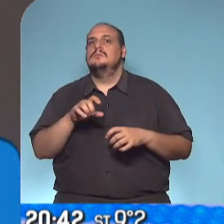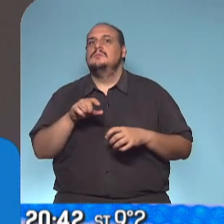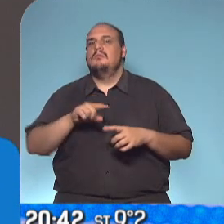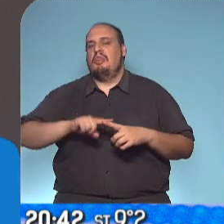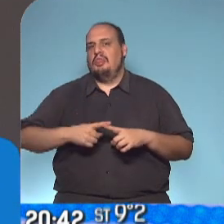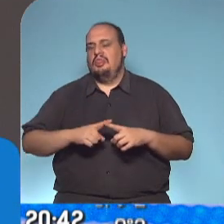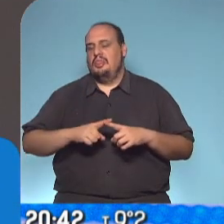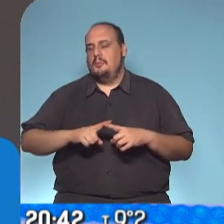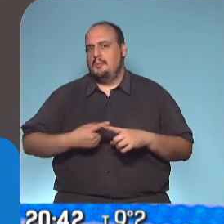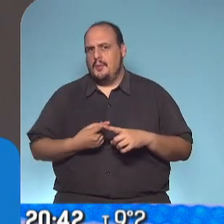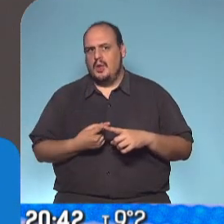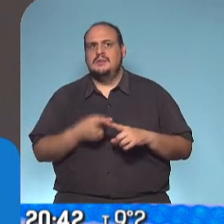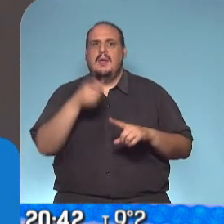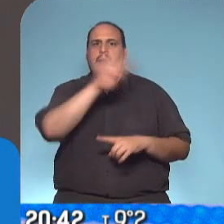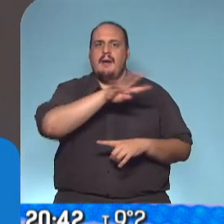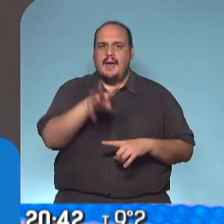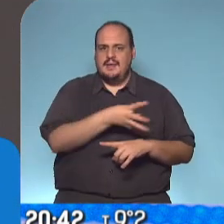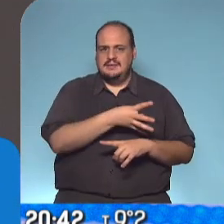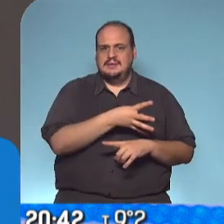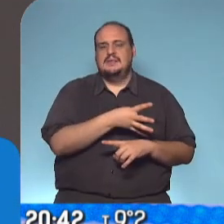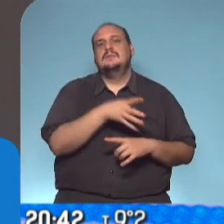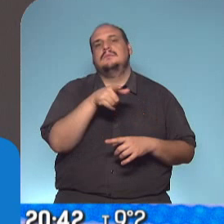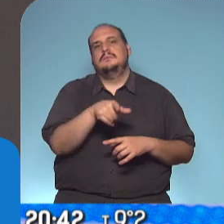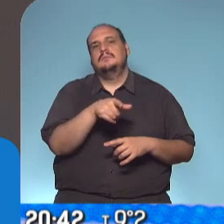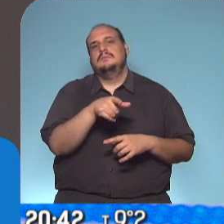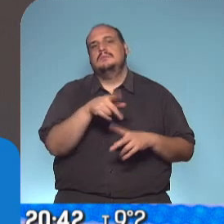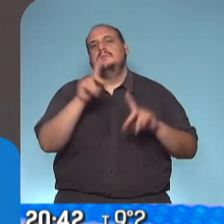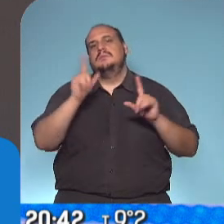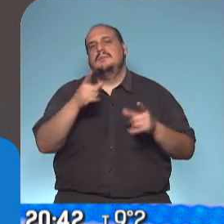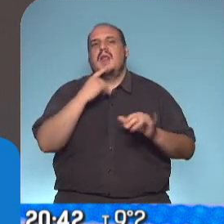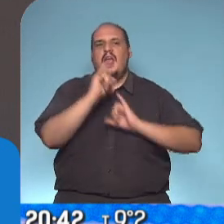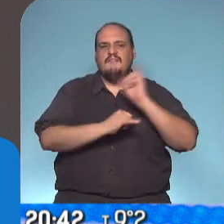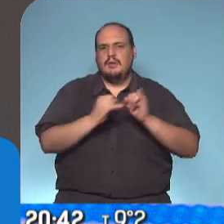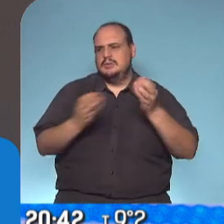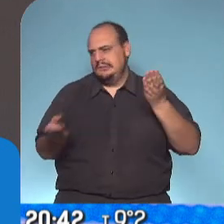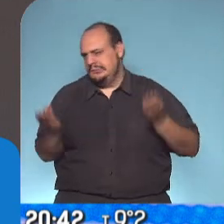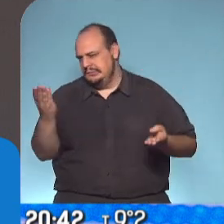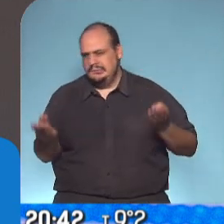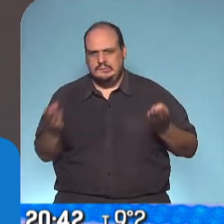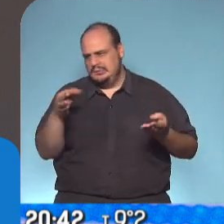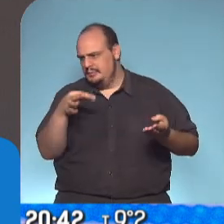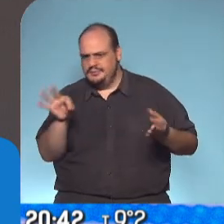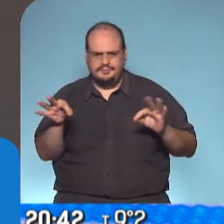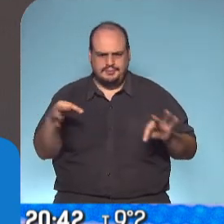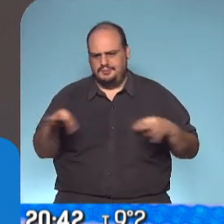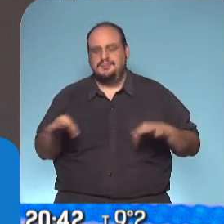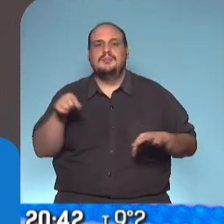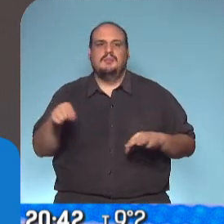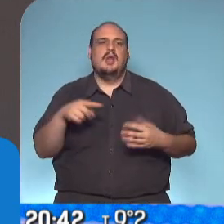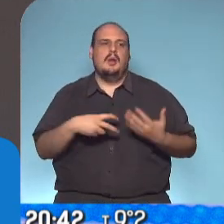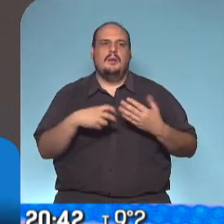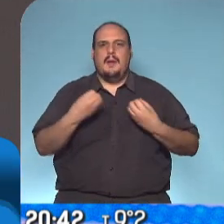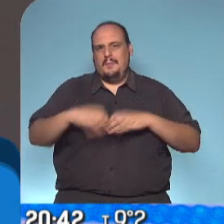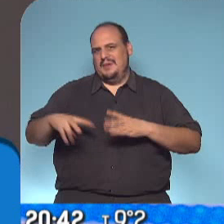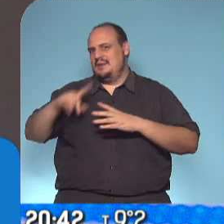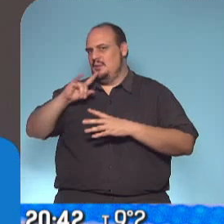una forma en donde ANSES instrumenta la liquidación del pago, el cruce de la información, pero es una política que se generó desde AFIP, así que es